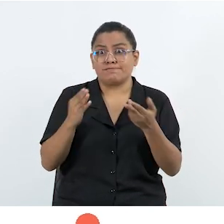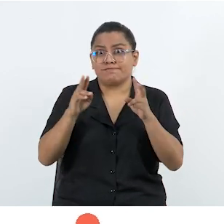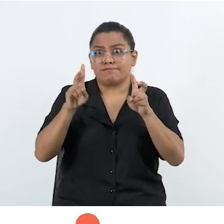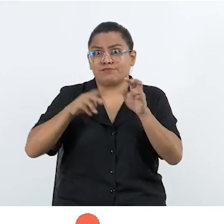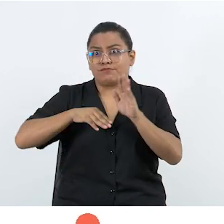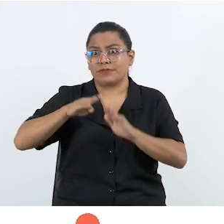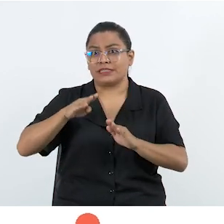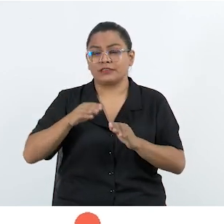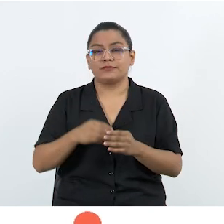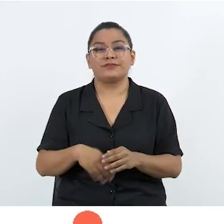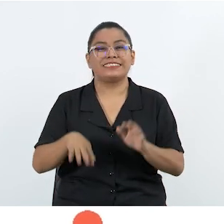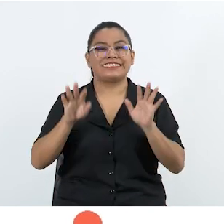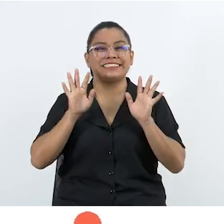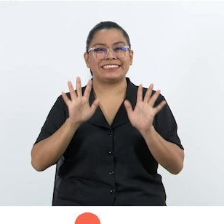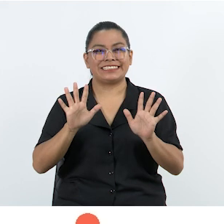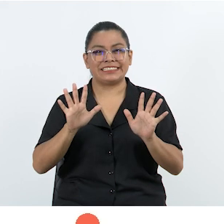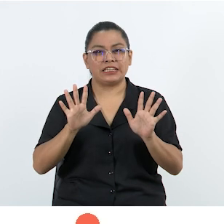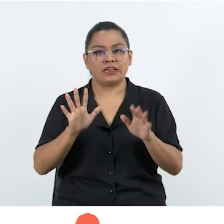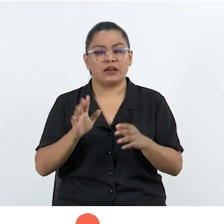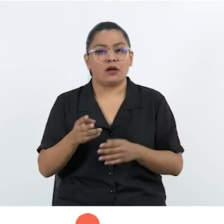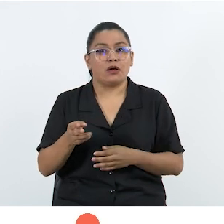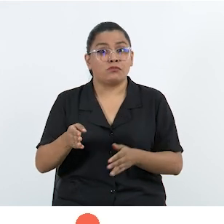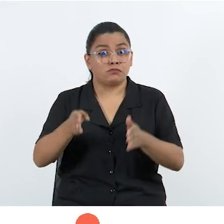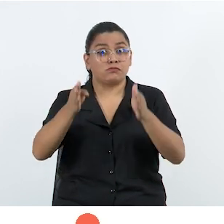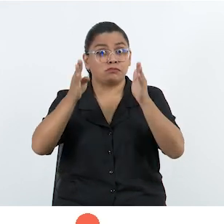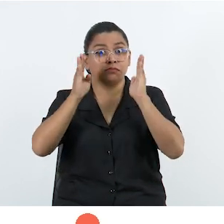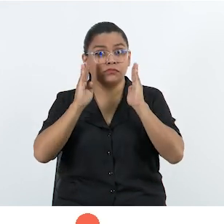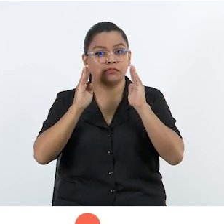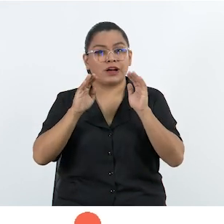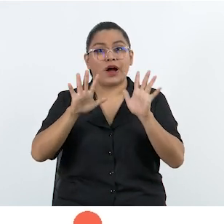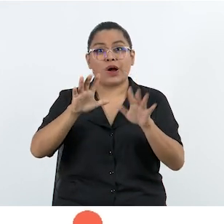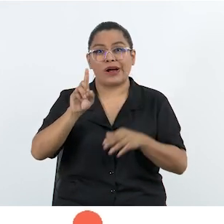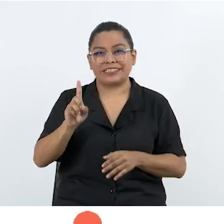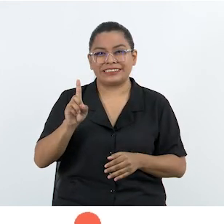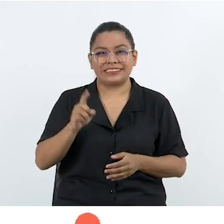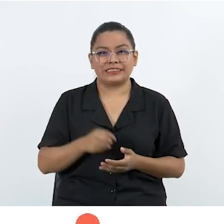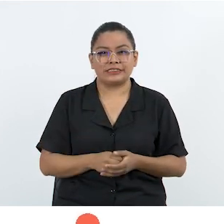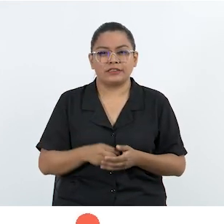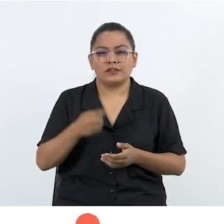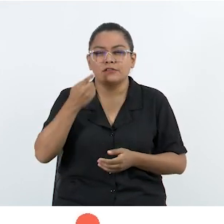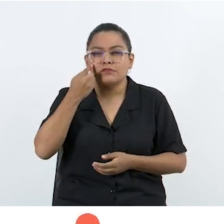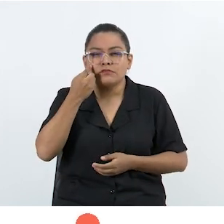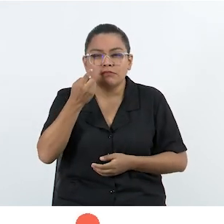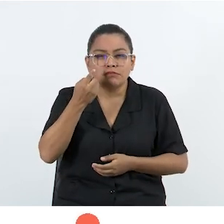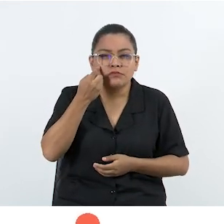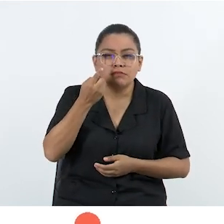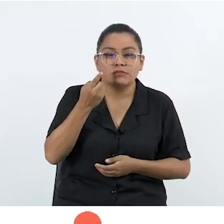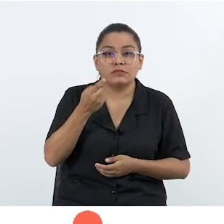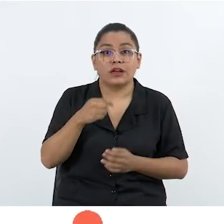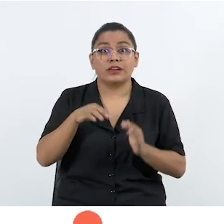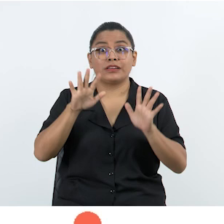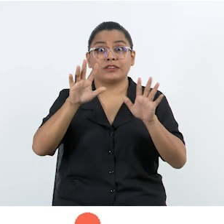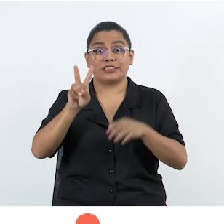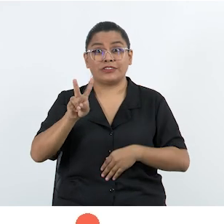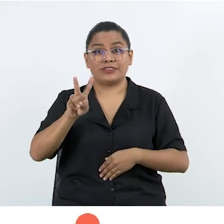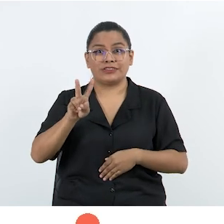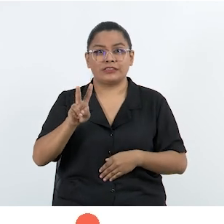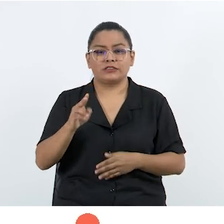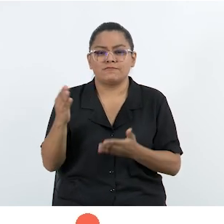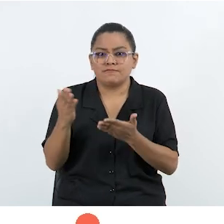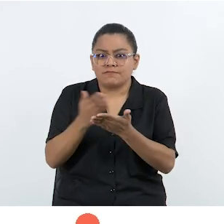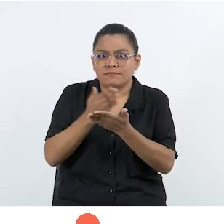Generando contenido. 10. Escuchando. 11. Mirando.